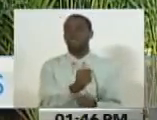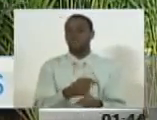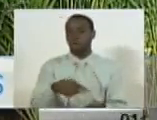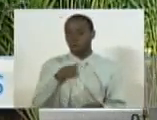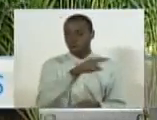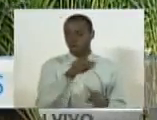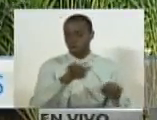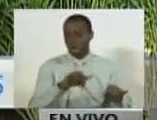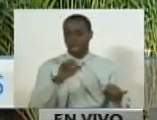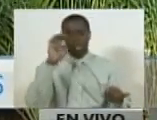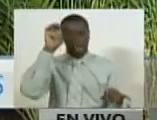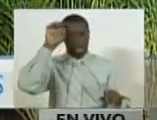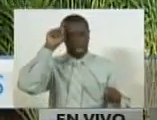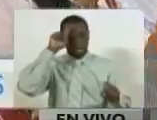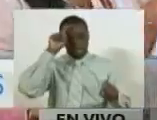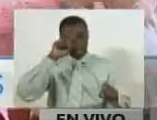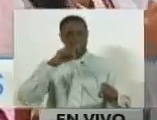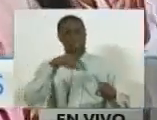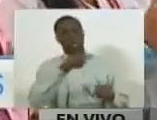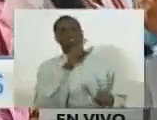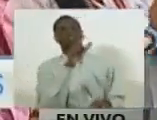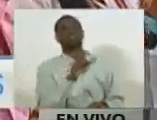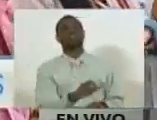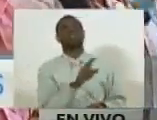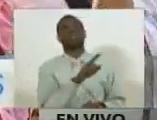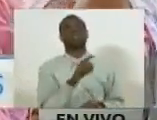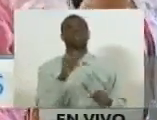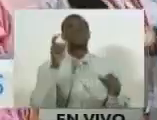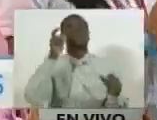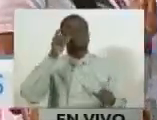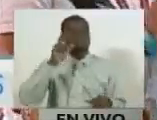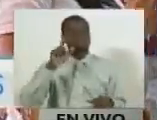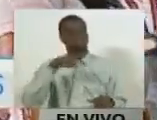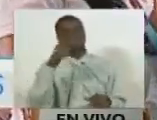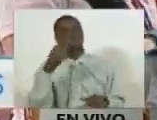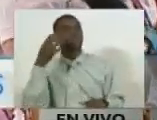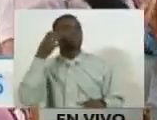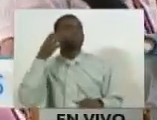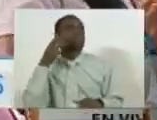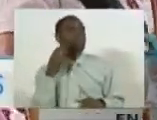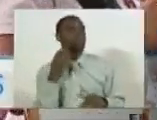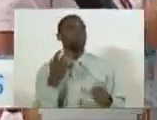camarada, Orlando y compañía.